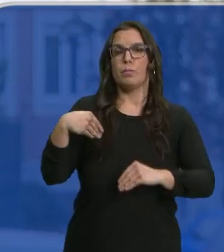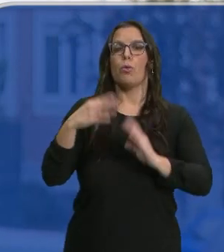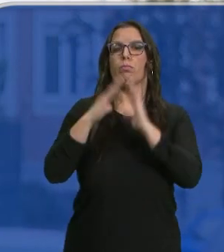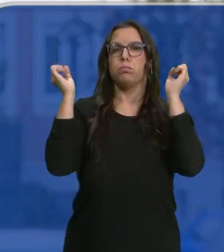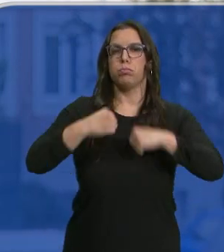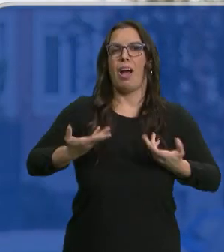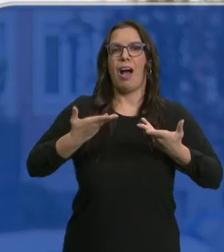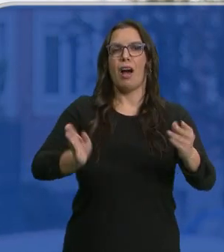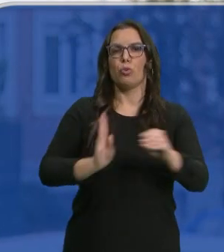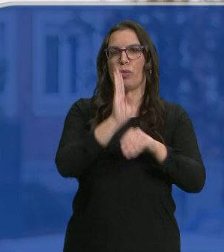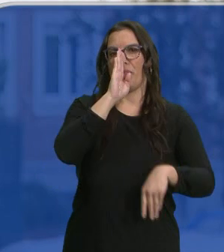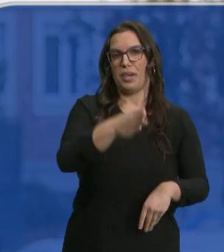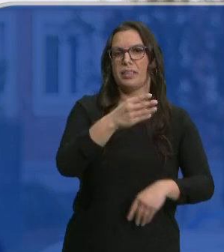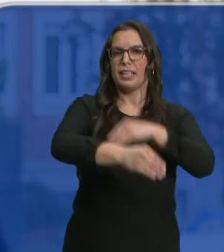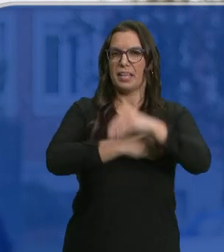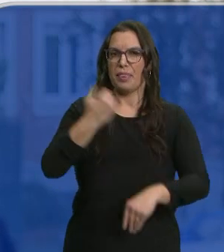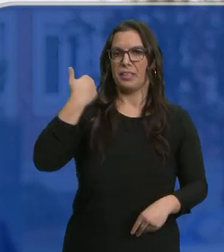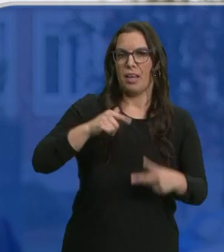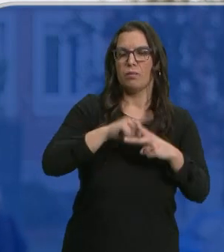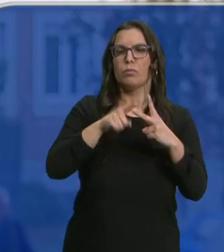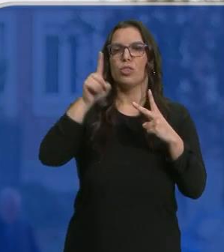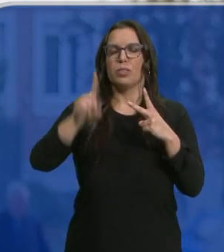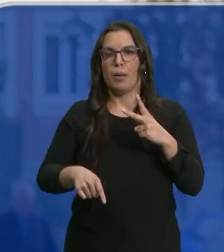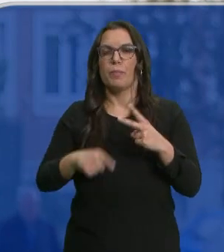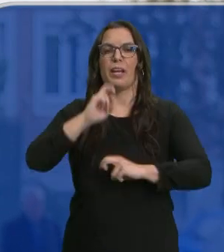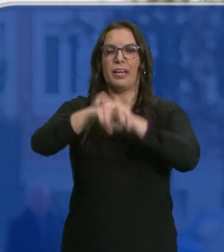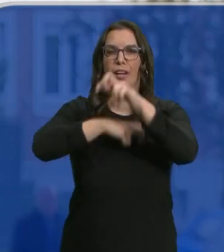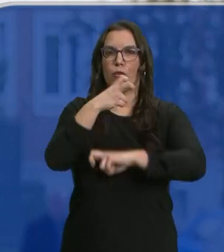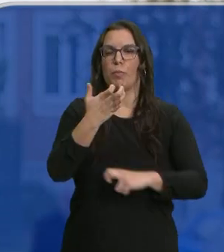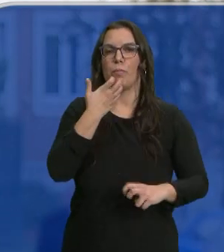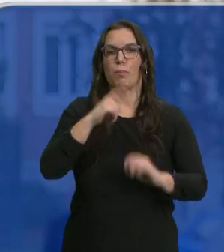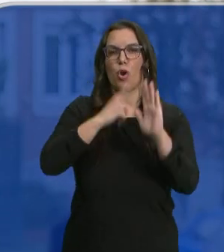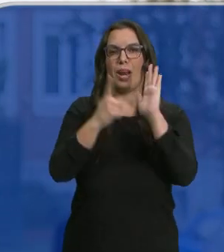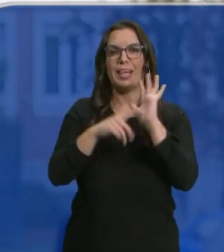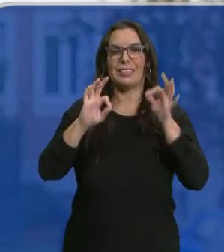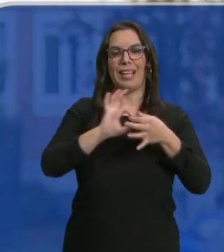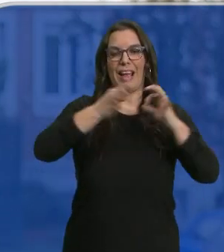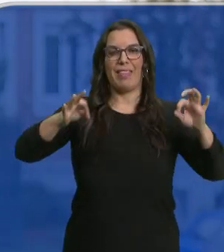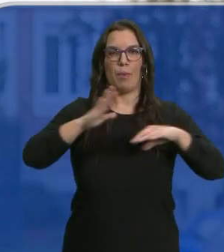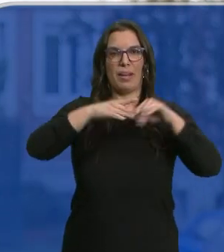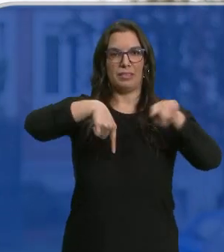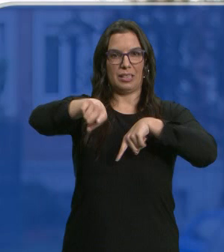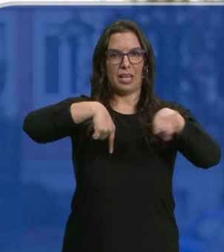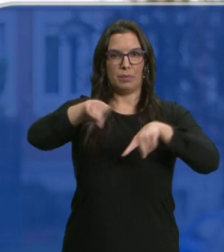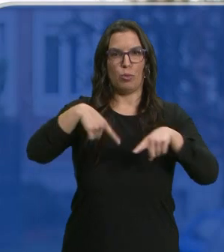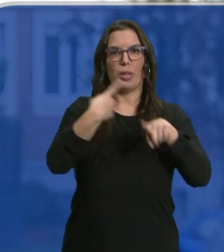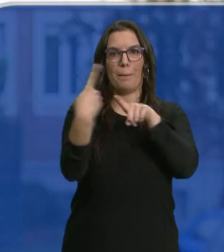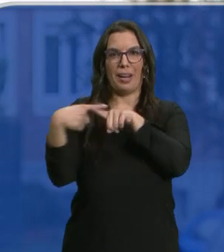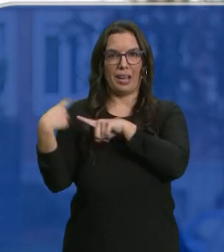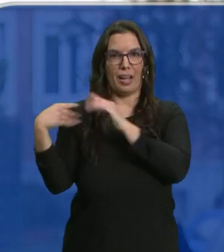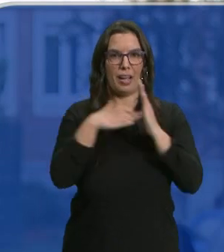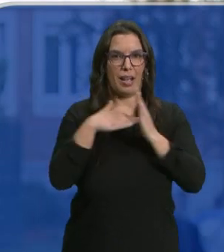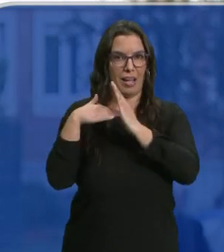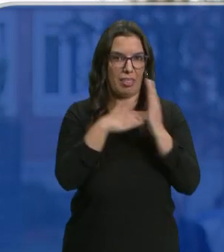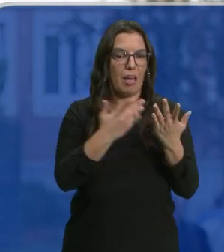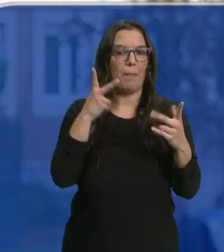ayudas económicas directas que se dieron o también llevando a cabo reformas como la ley de cadena en el transporte de mercancías